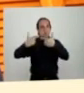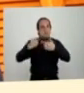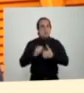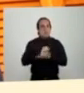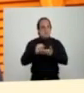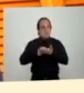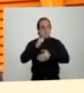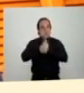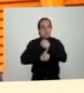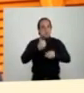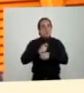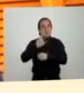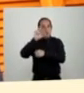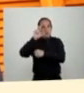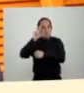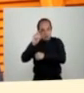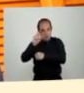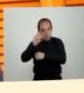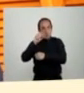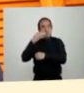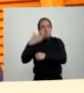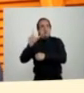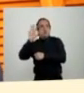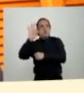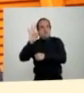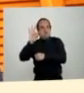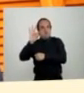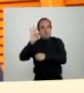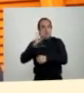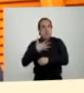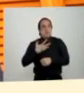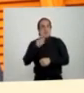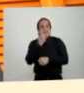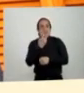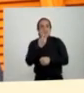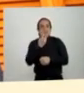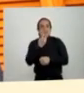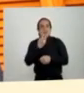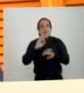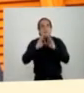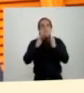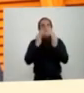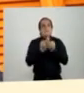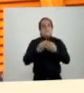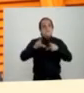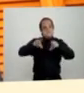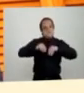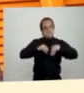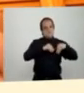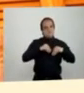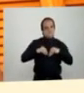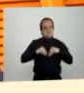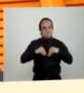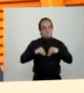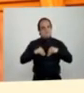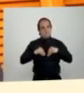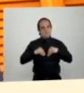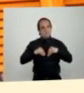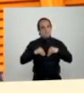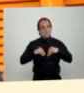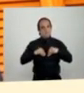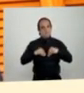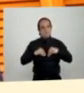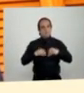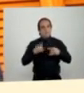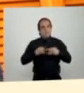los años 30 y 40 que tenían este tono de adoptar la novela de